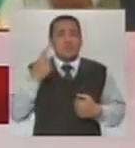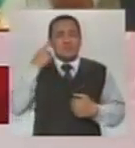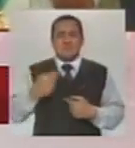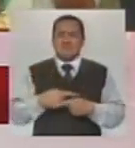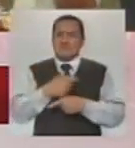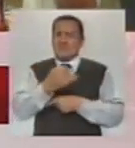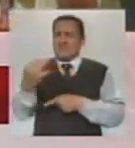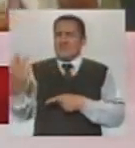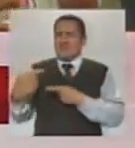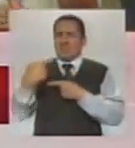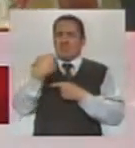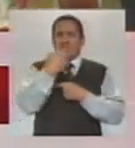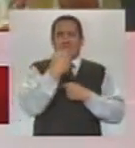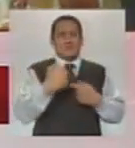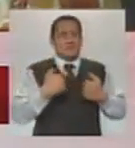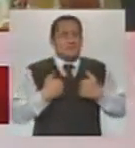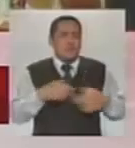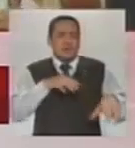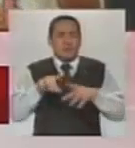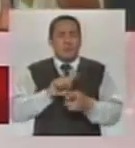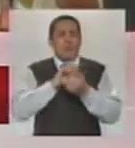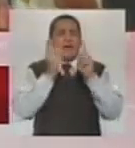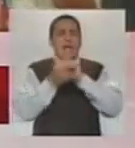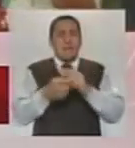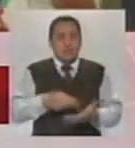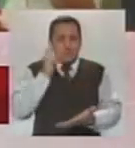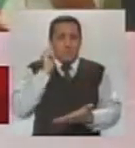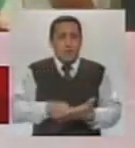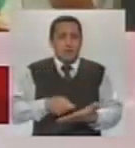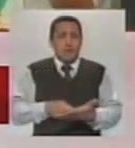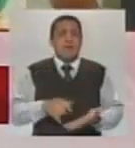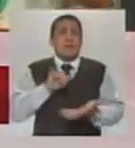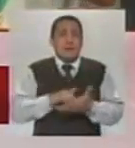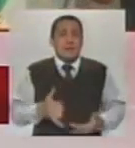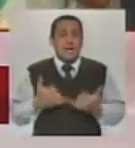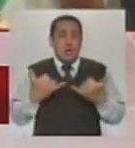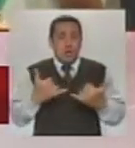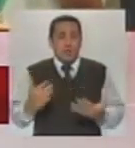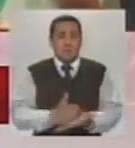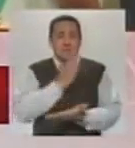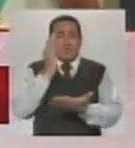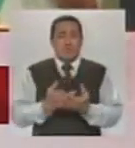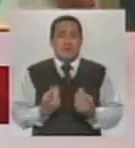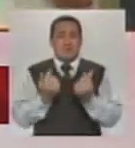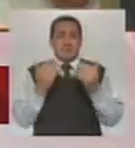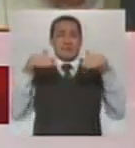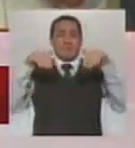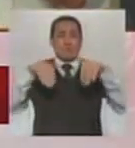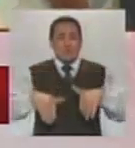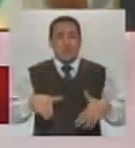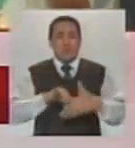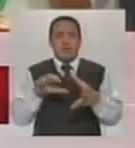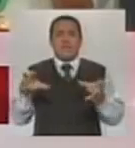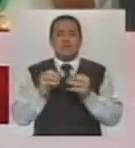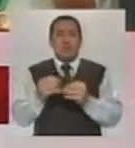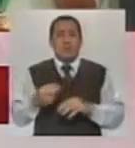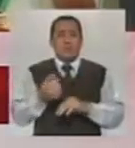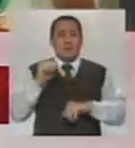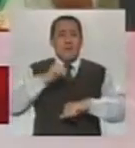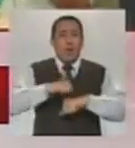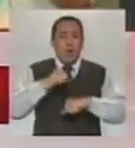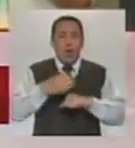de muchas personas, hemos hecho una reforma tributaria que hoy día, en épocas de crisis, en épocas en que los precios de los minerales han